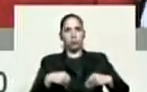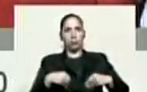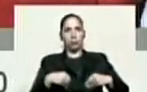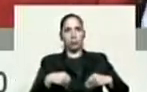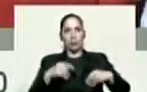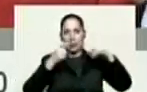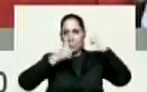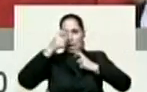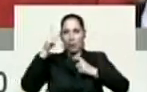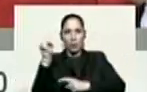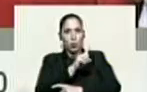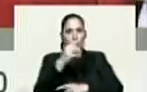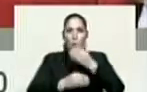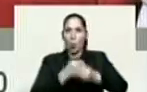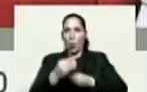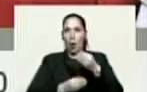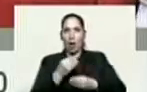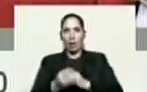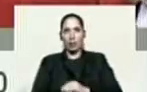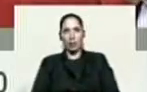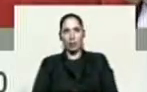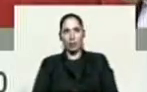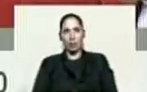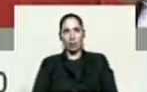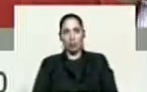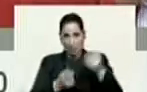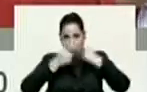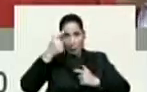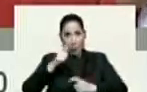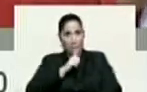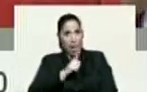Chávez no lo haría. Carajo, no es que Chávez era malo, pues.